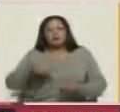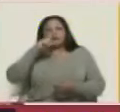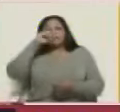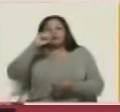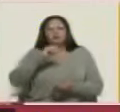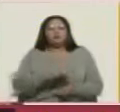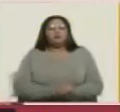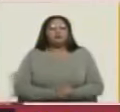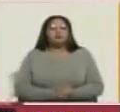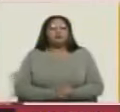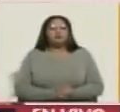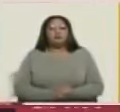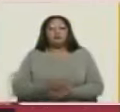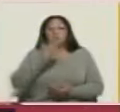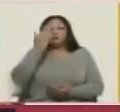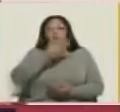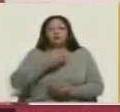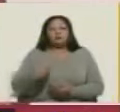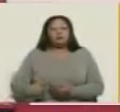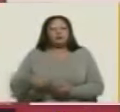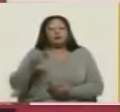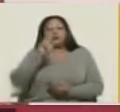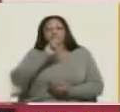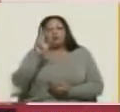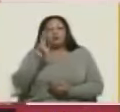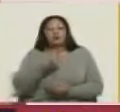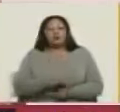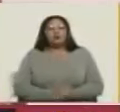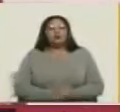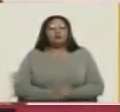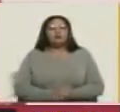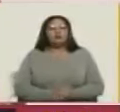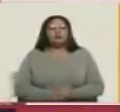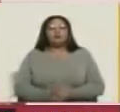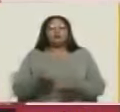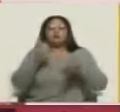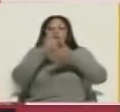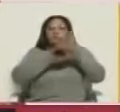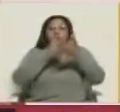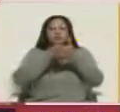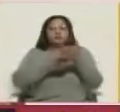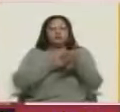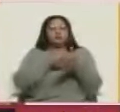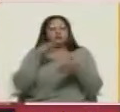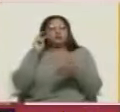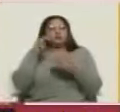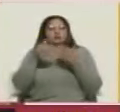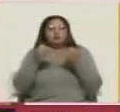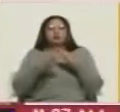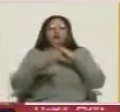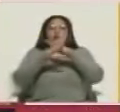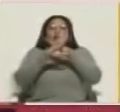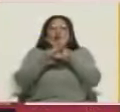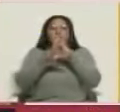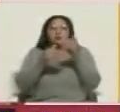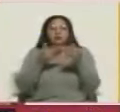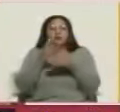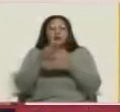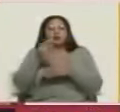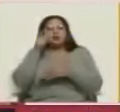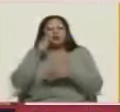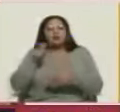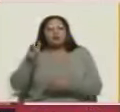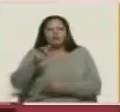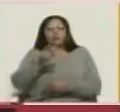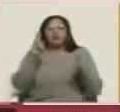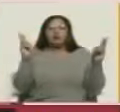frente de la presidencia de la República, combatiendo ataques, sanciones, bloqueos y llevando a este pueblo a